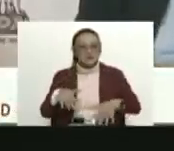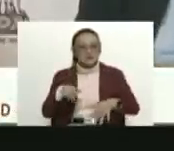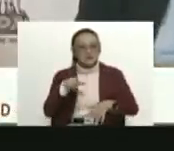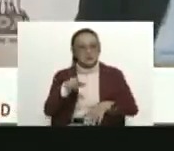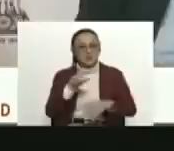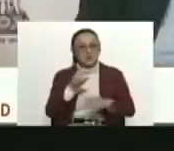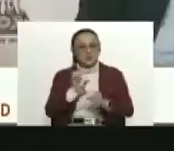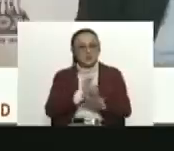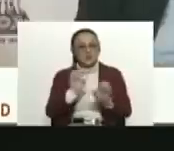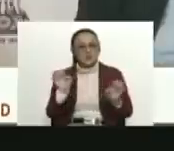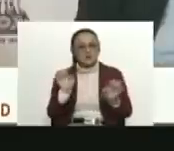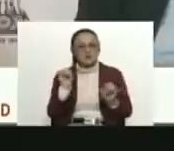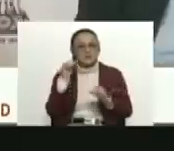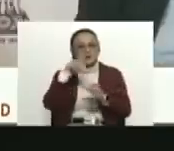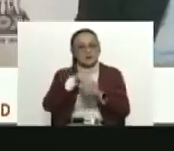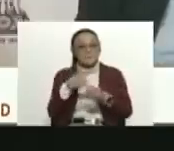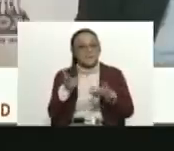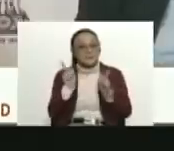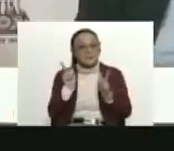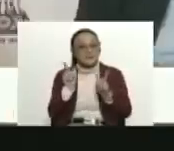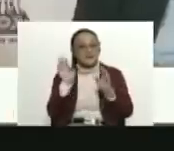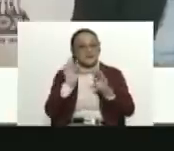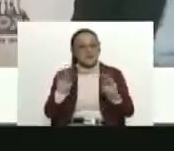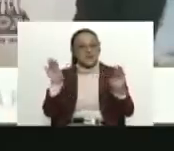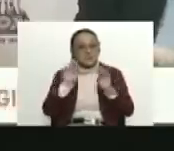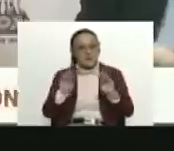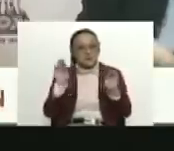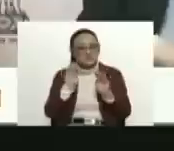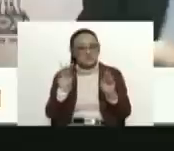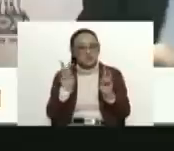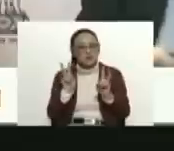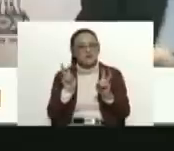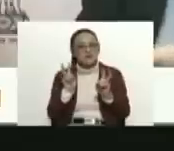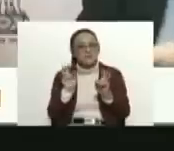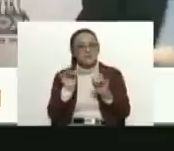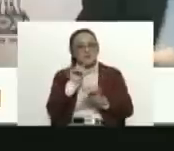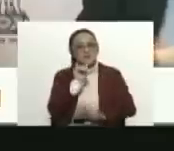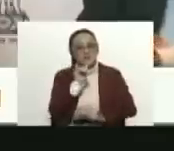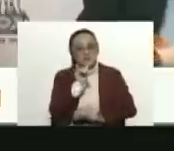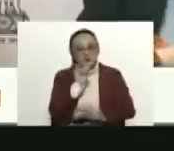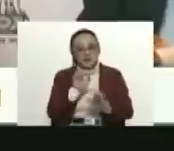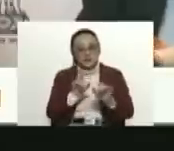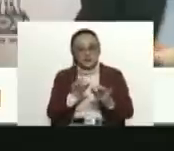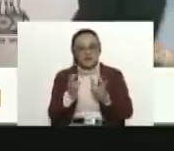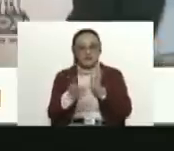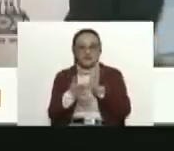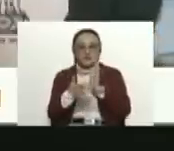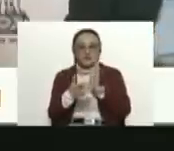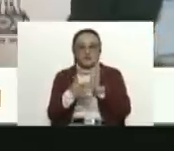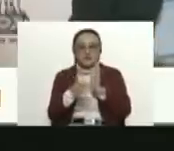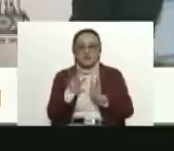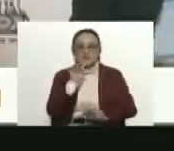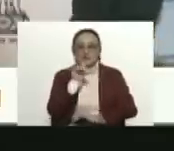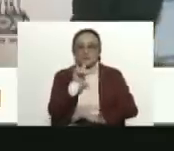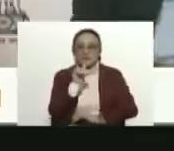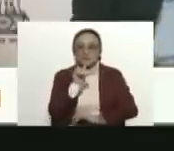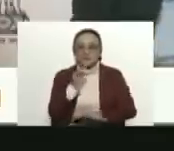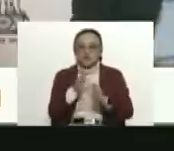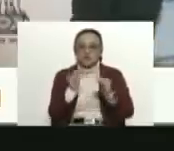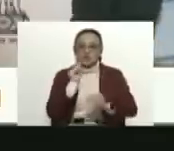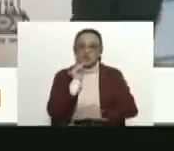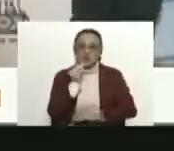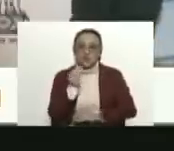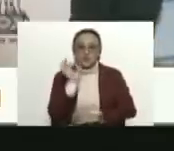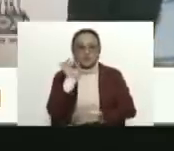educativas inclusivas que permitan la formación en materia de informática y de tecnologías de la información a nuestros jóvenes